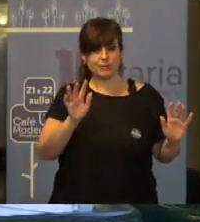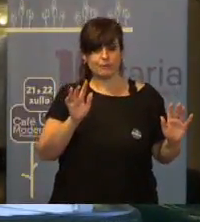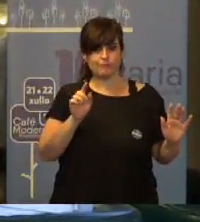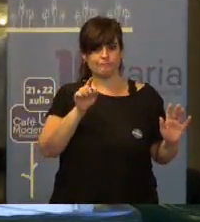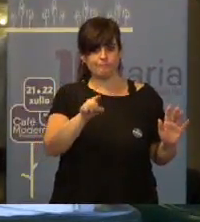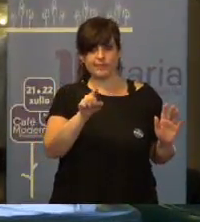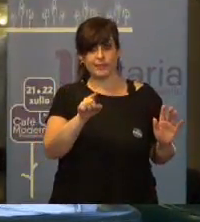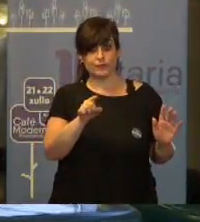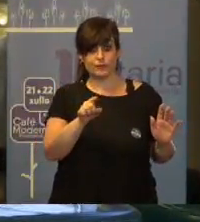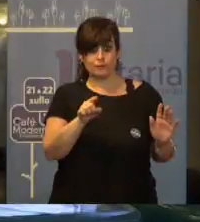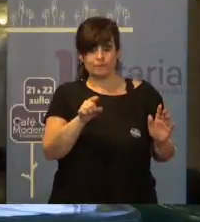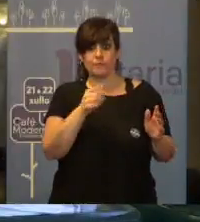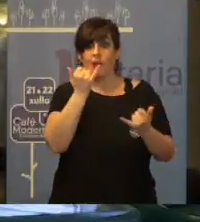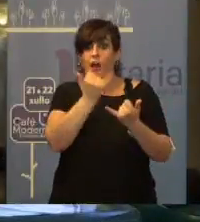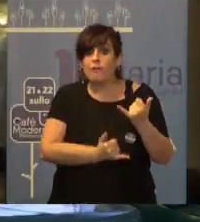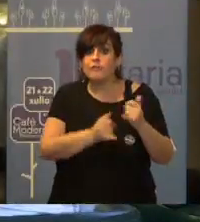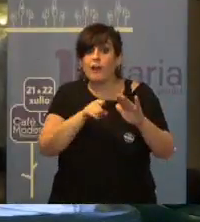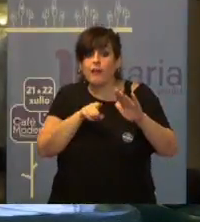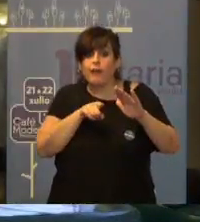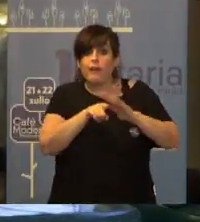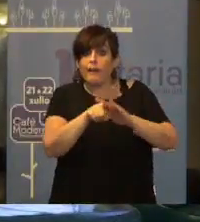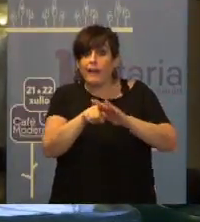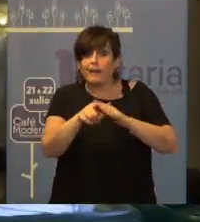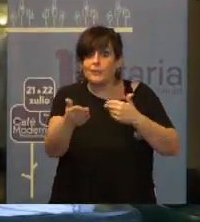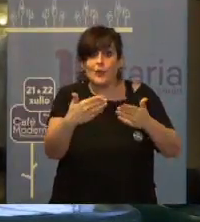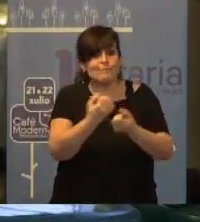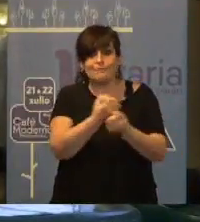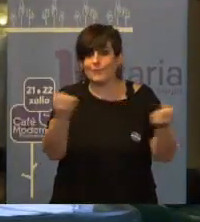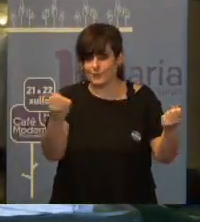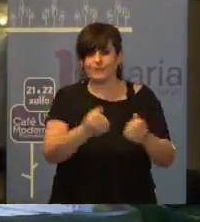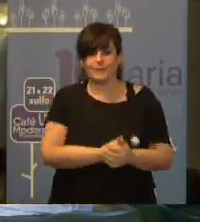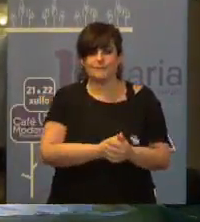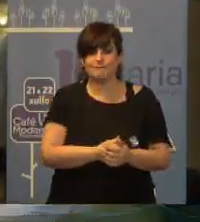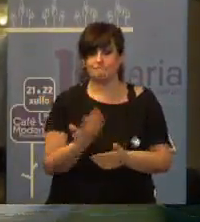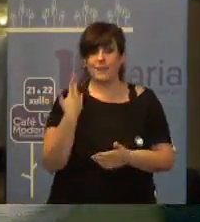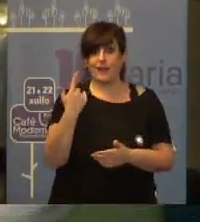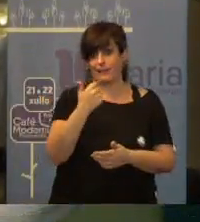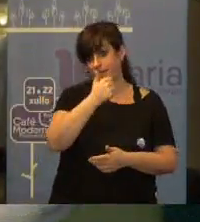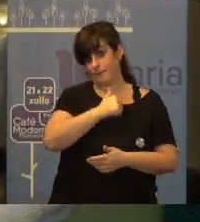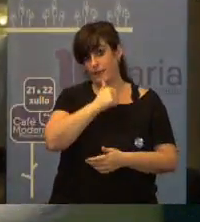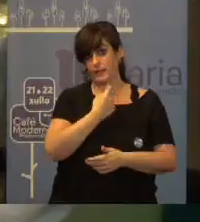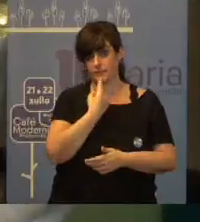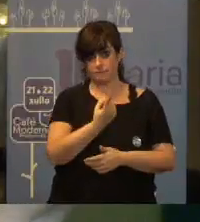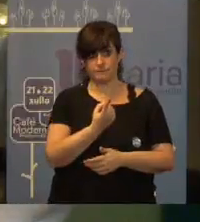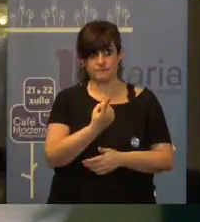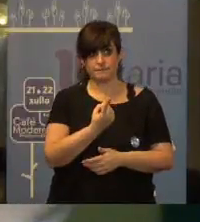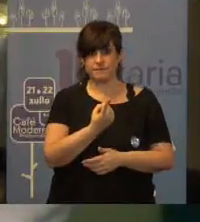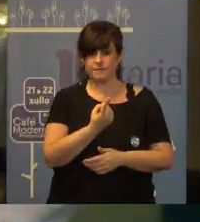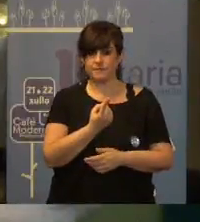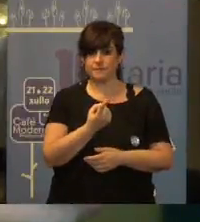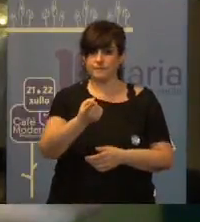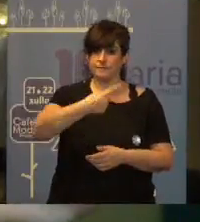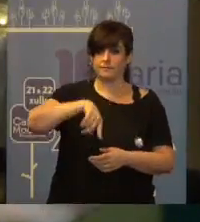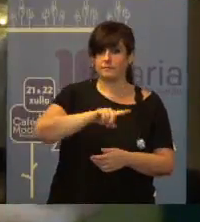é imposible xestionar a diversidade. Onte decía Beiras que o que se